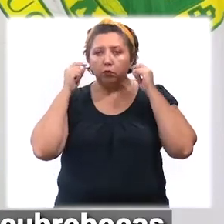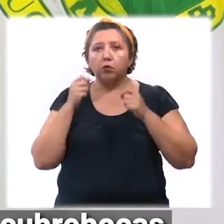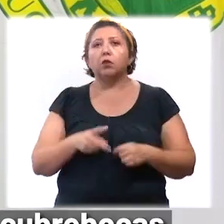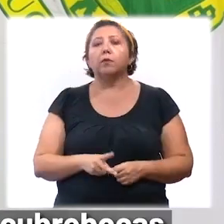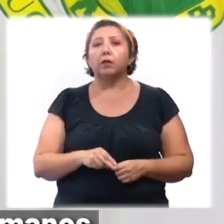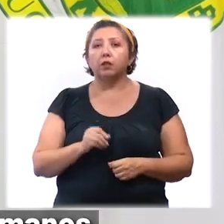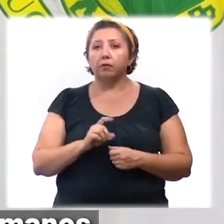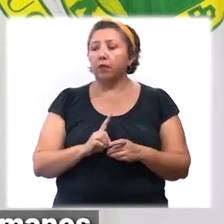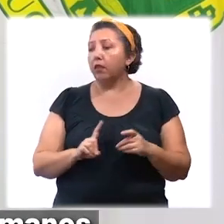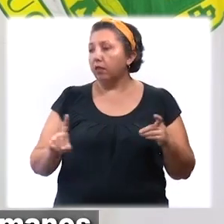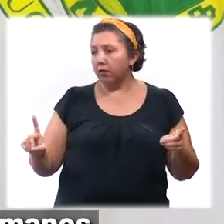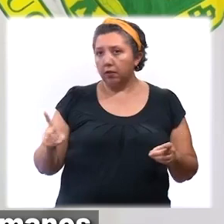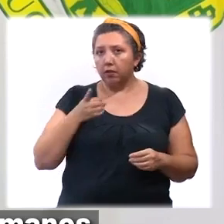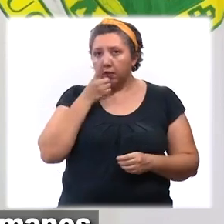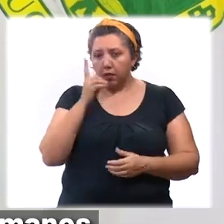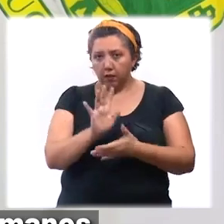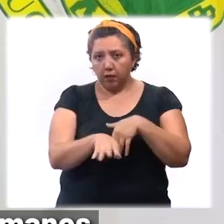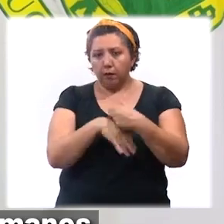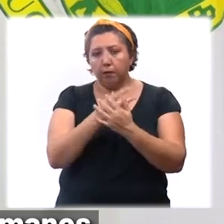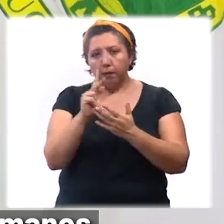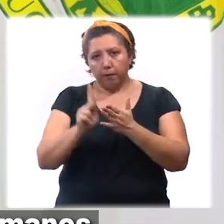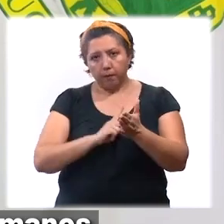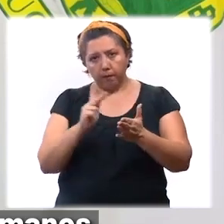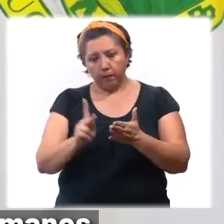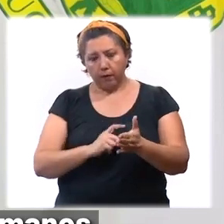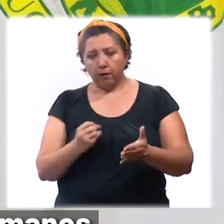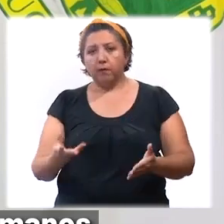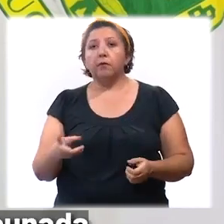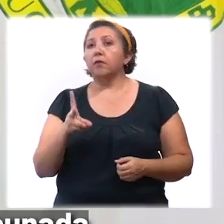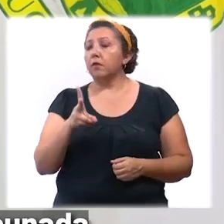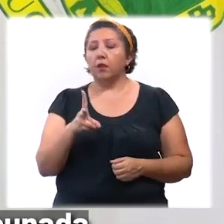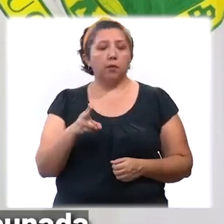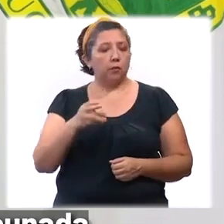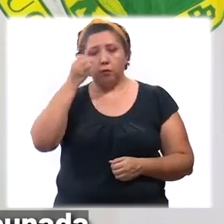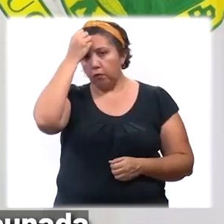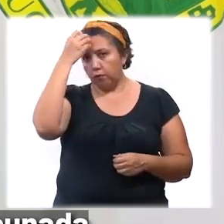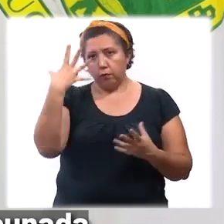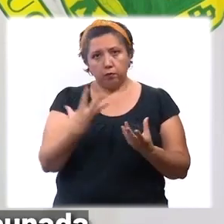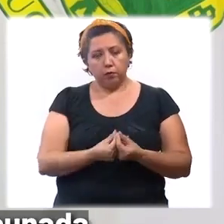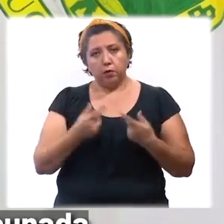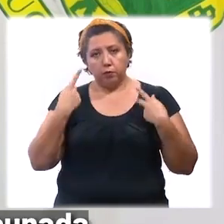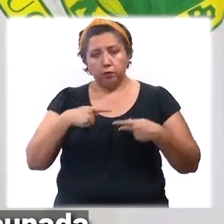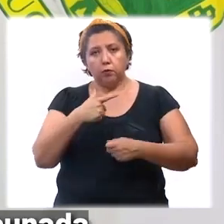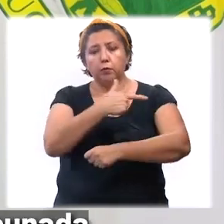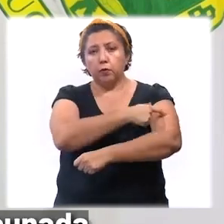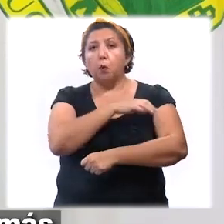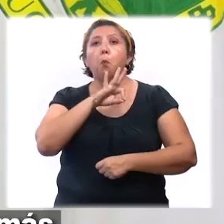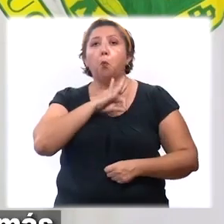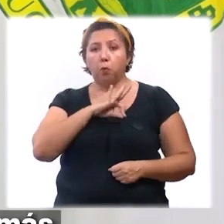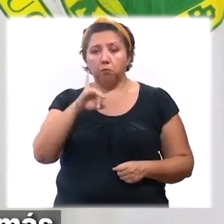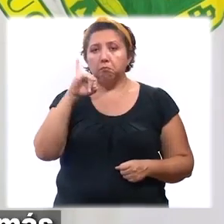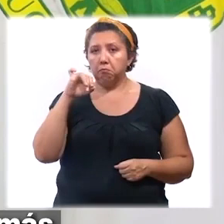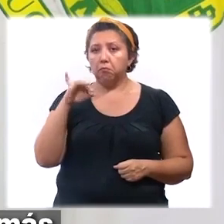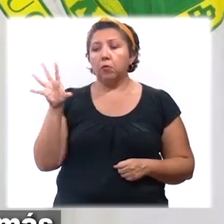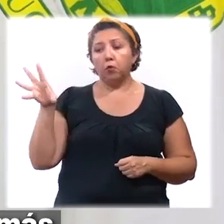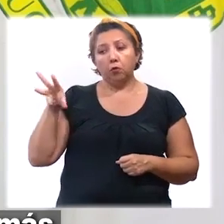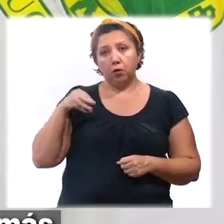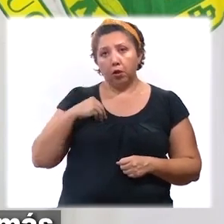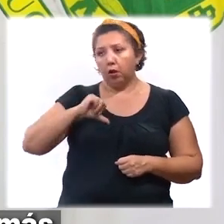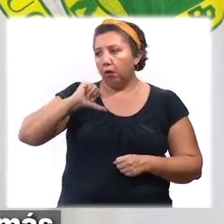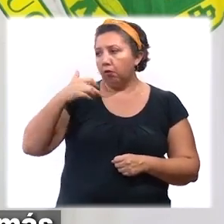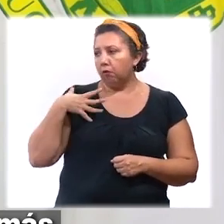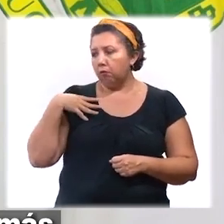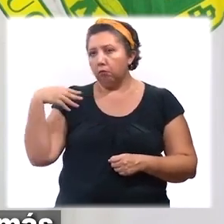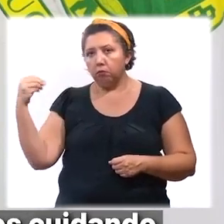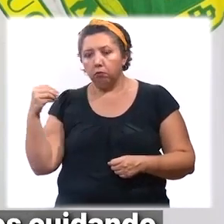uso de cubrebocas, la sana distancia y el lavado frecuente de manos. Tampoco olvidemos que una persona vacunada puede contagiarse y